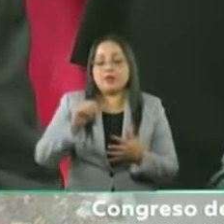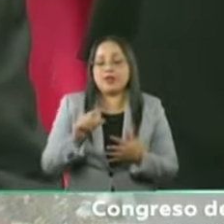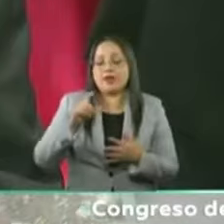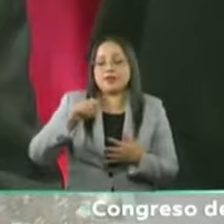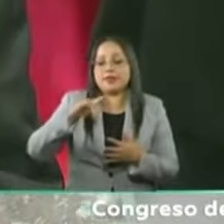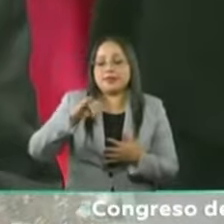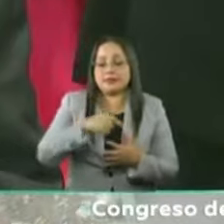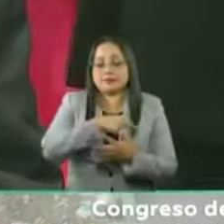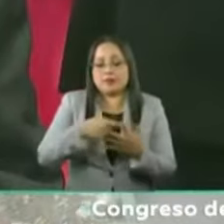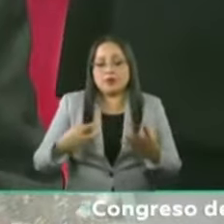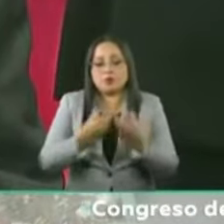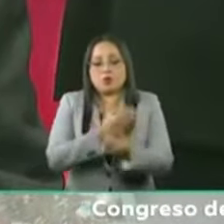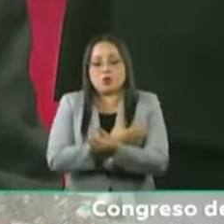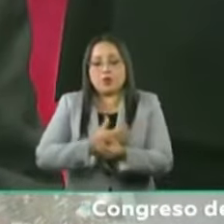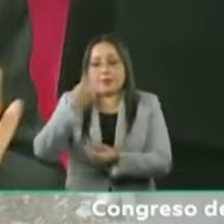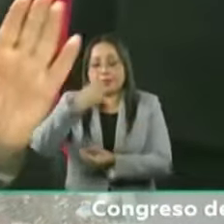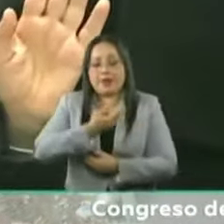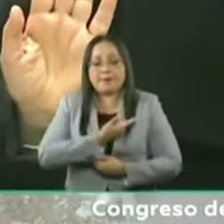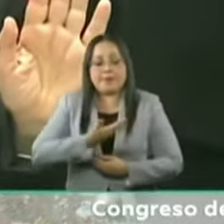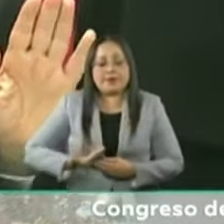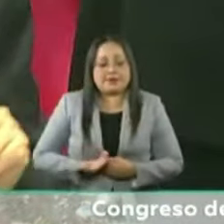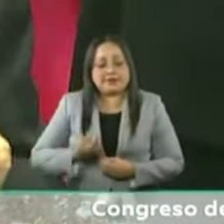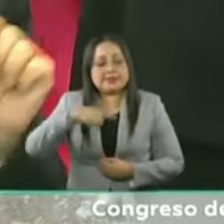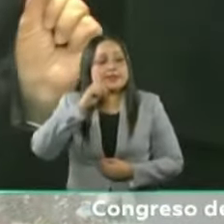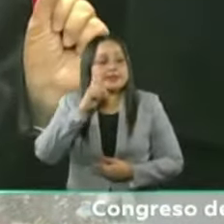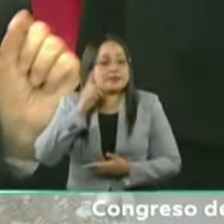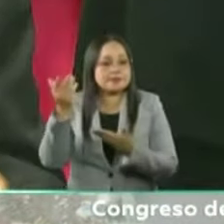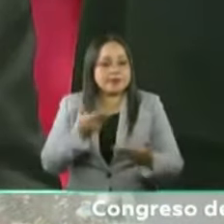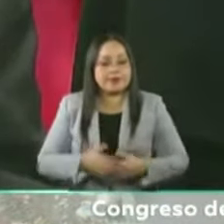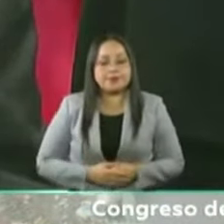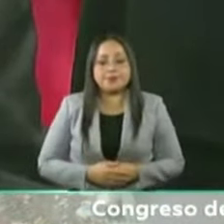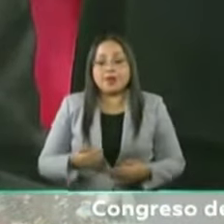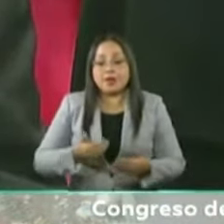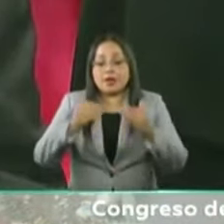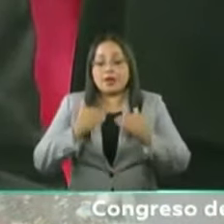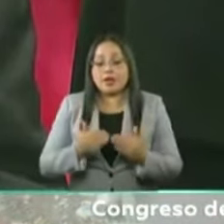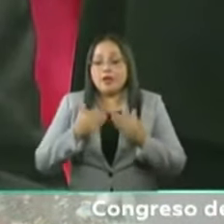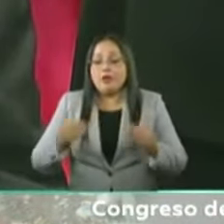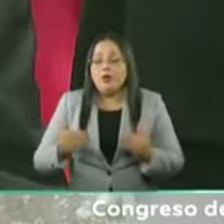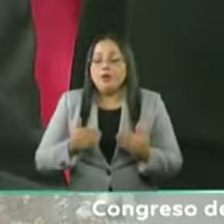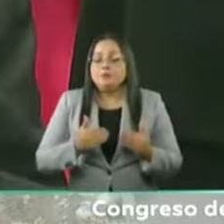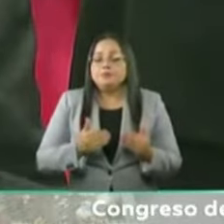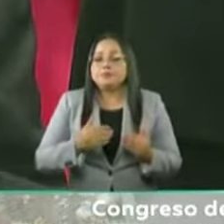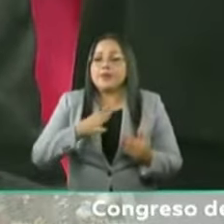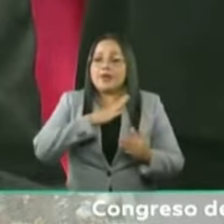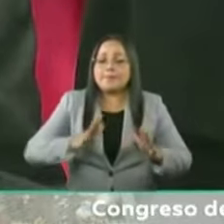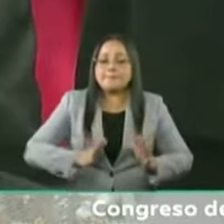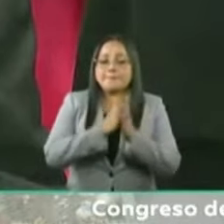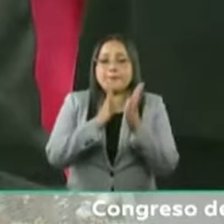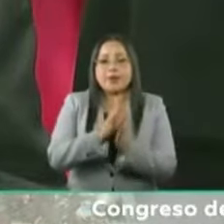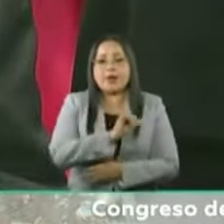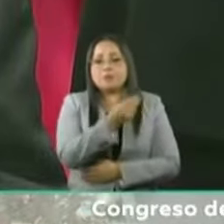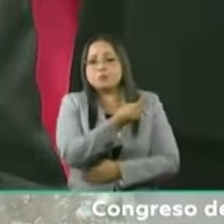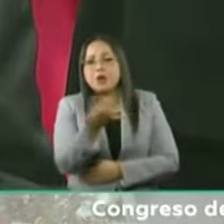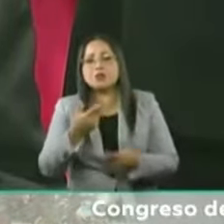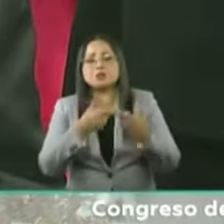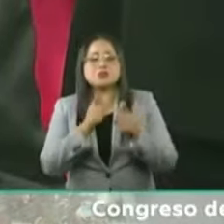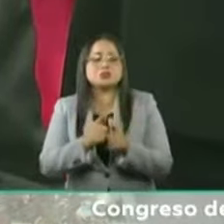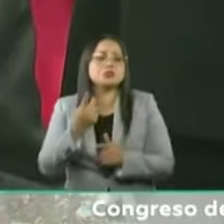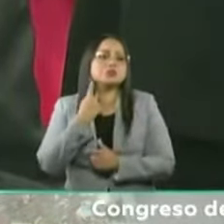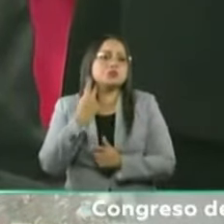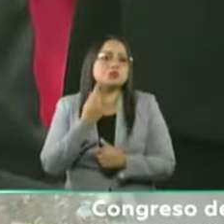le añadiría, es aquella que fundó junto con Cuauhtémoc Cárdenas y Porfirio Muñoz Ledo el movimiento